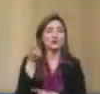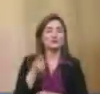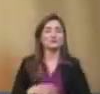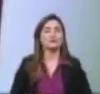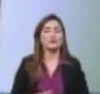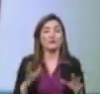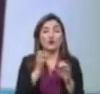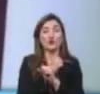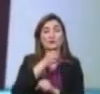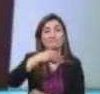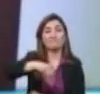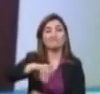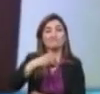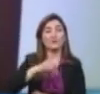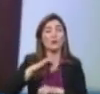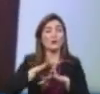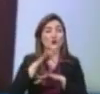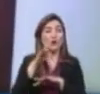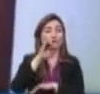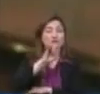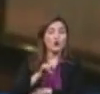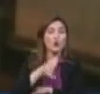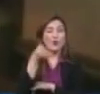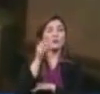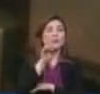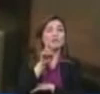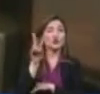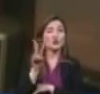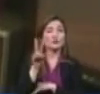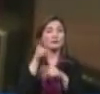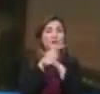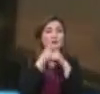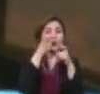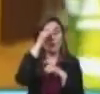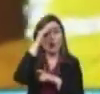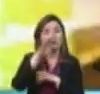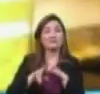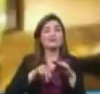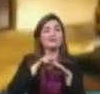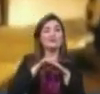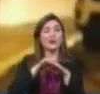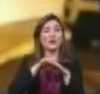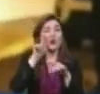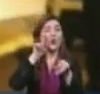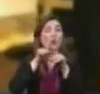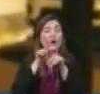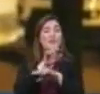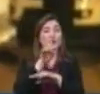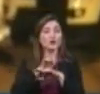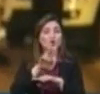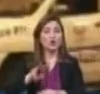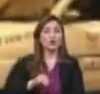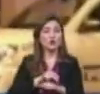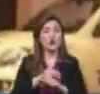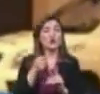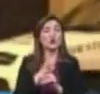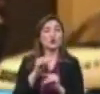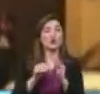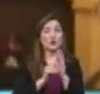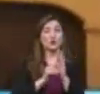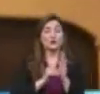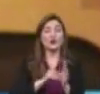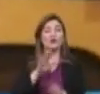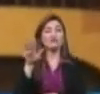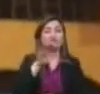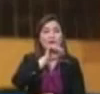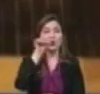En la noche del miércoles y madrugada de este jueves 22 de marzo, la Policía Nacional, en conjunto con la Dirección Nacional Antinarcóticos,